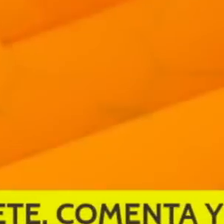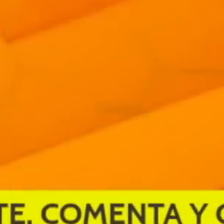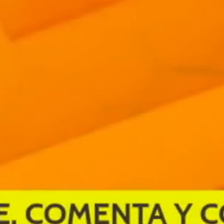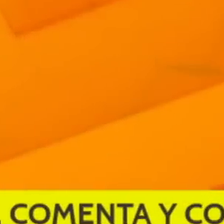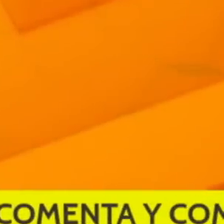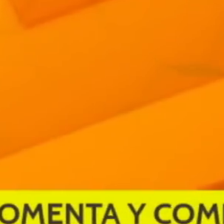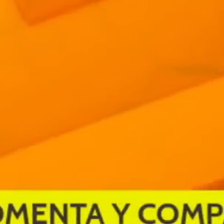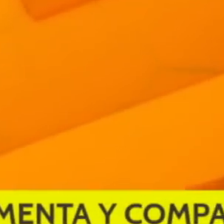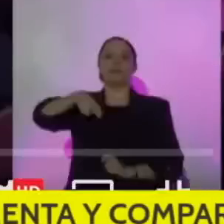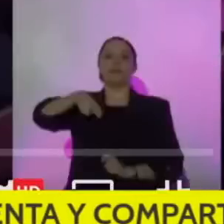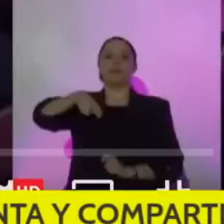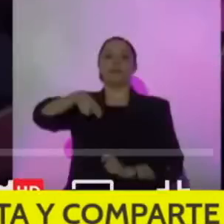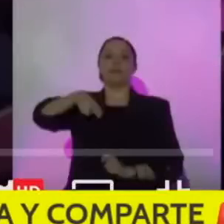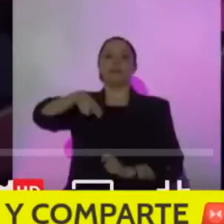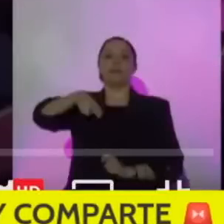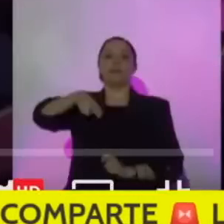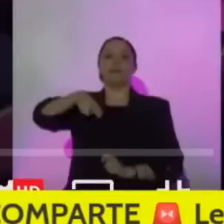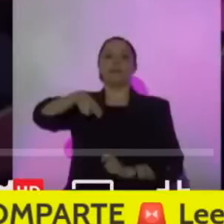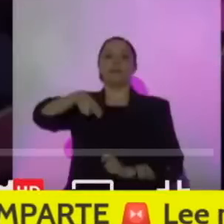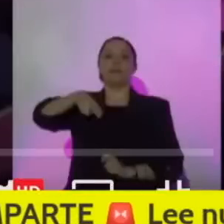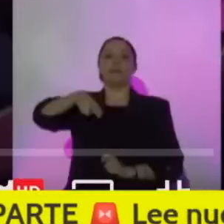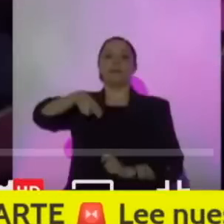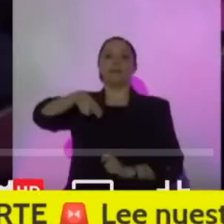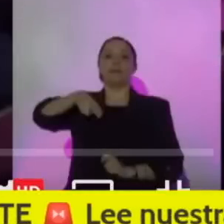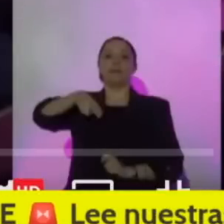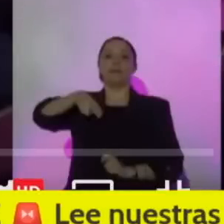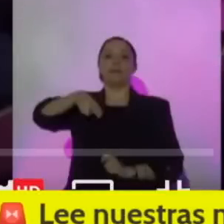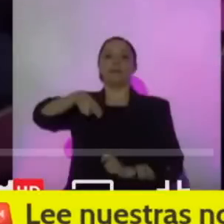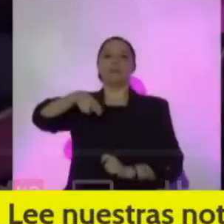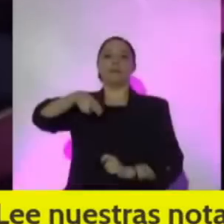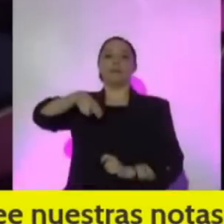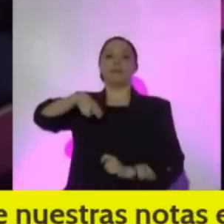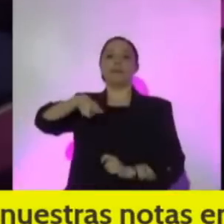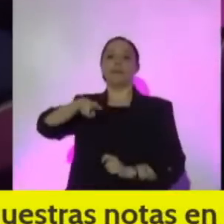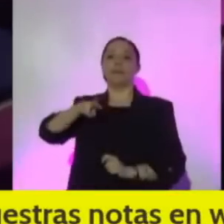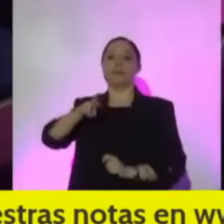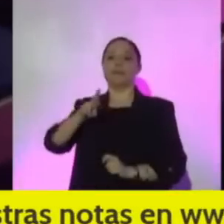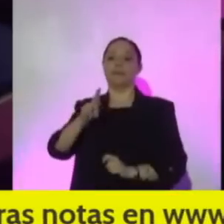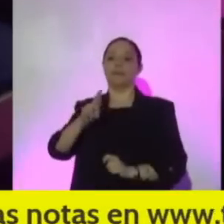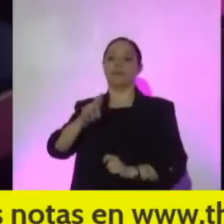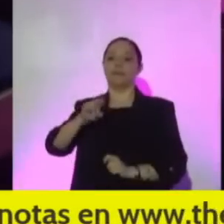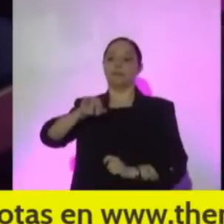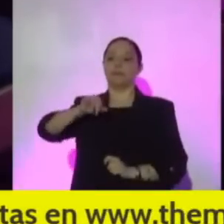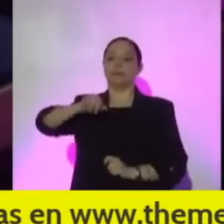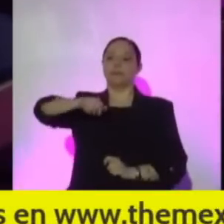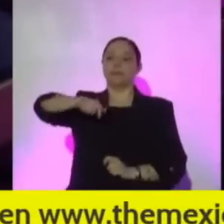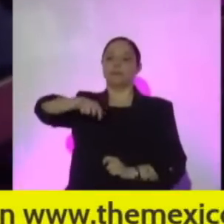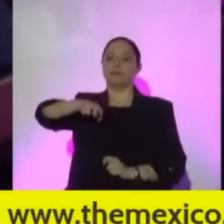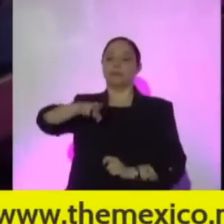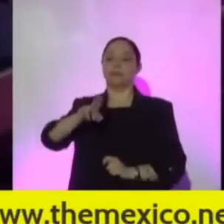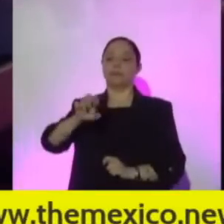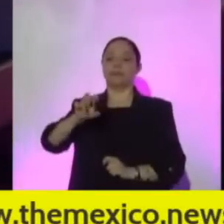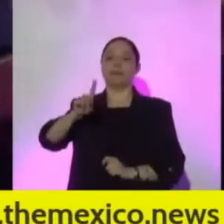rumbo a los diálogos qu le pusieron imaginemos de las mesas